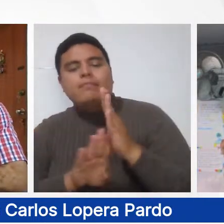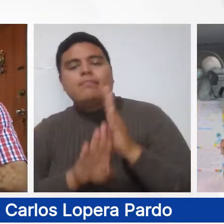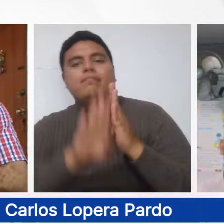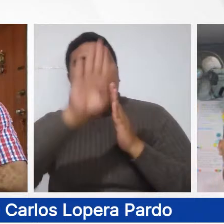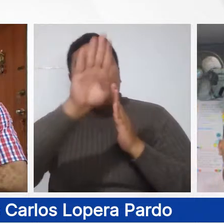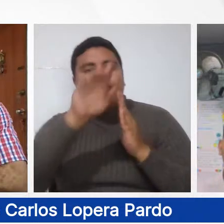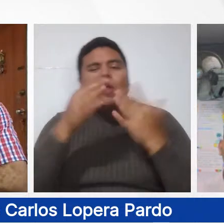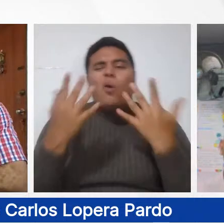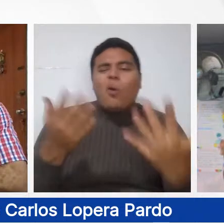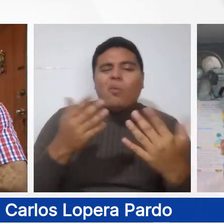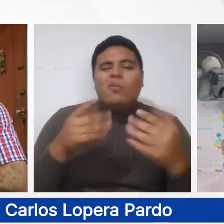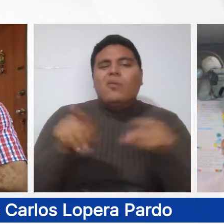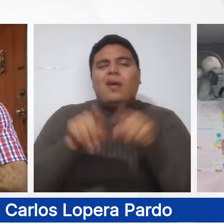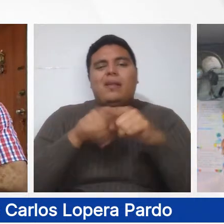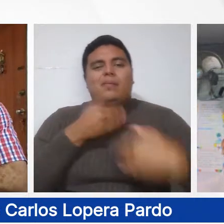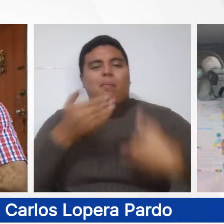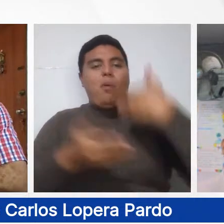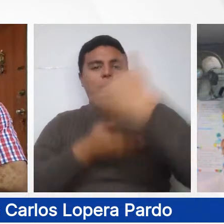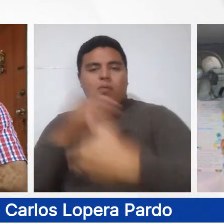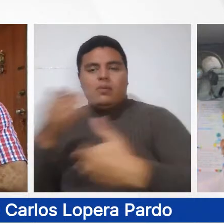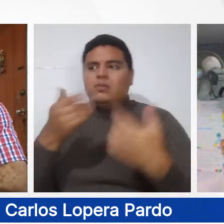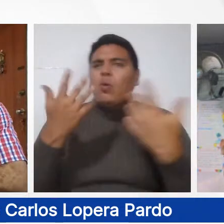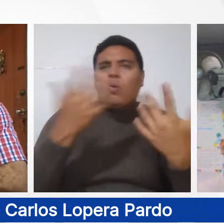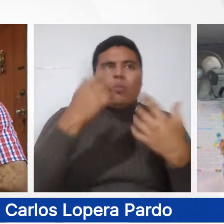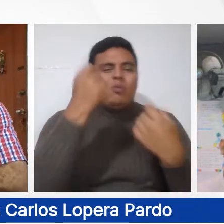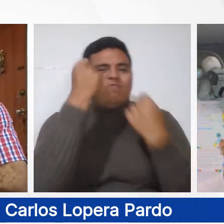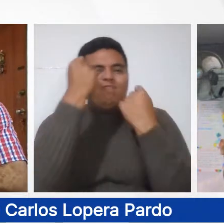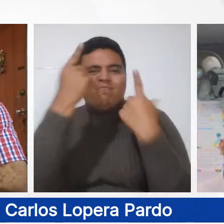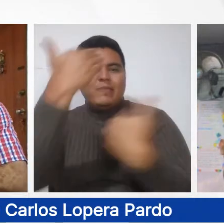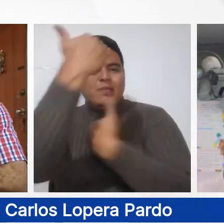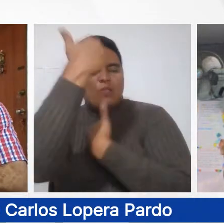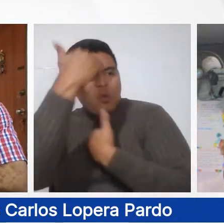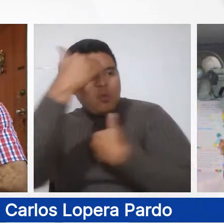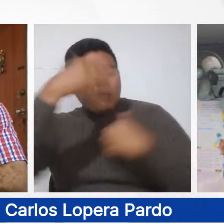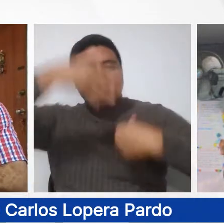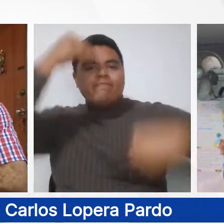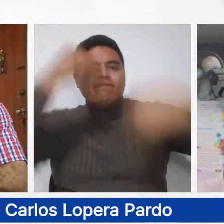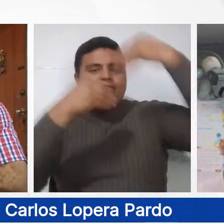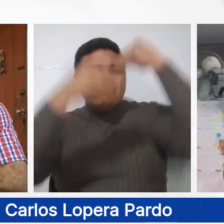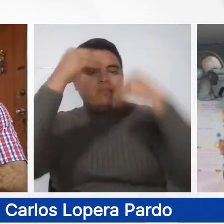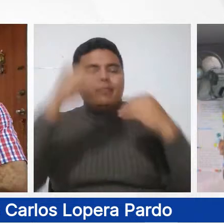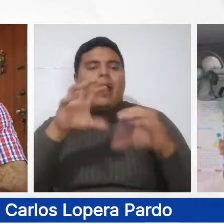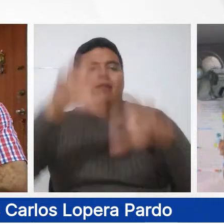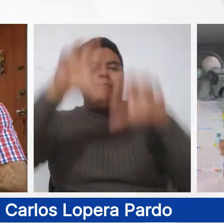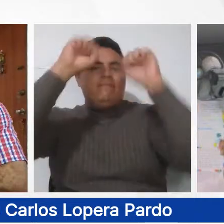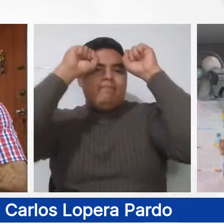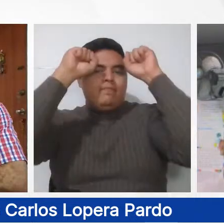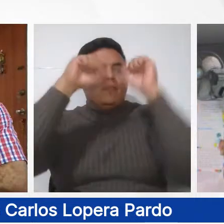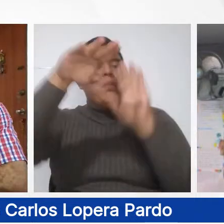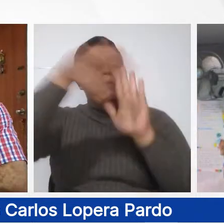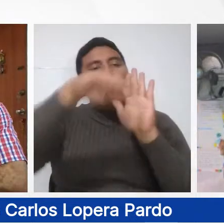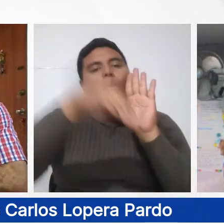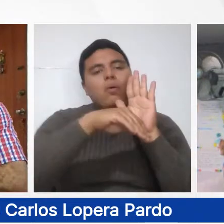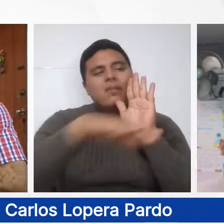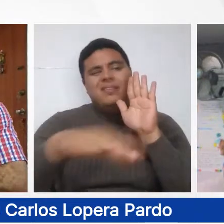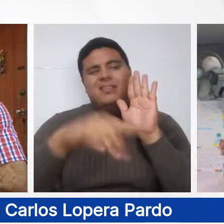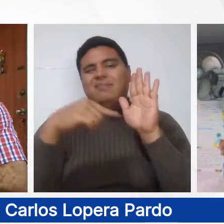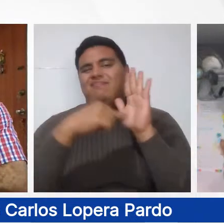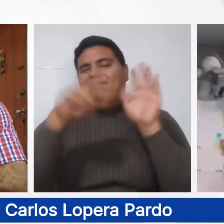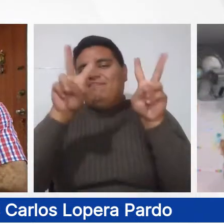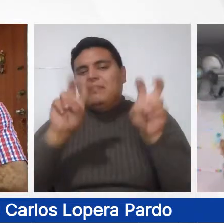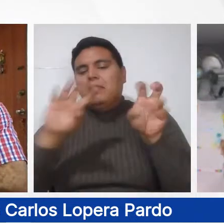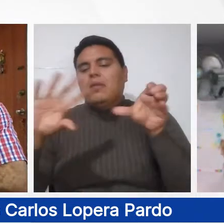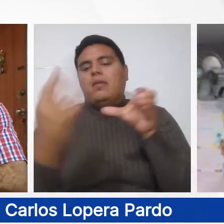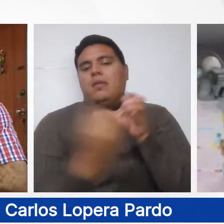vayan haciendo un proceso de inmersión en todo lo que tiene que ver con estas políticas de inclusión. Y ese